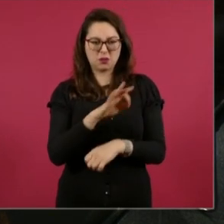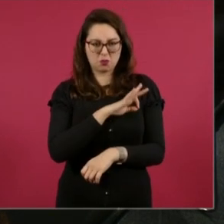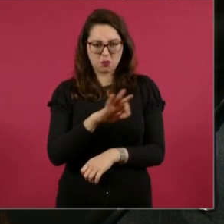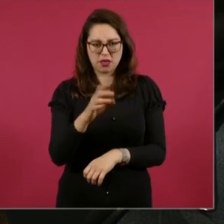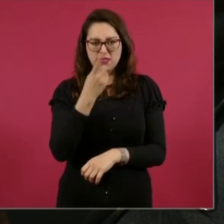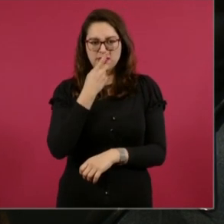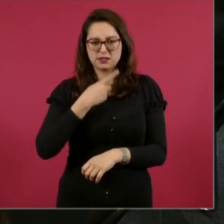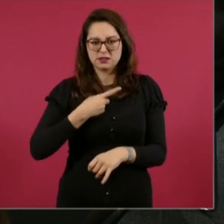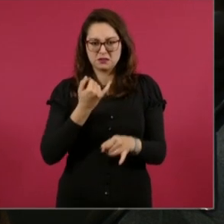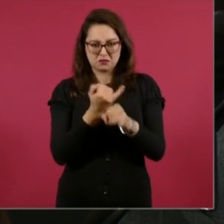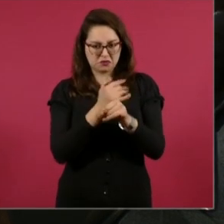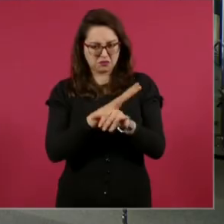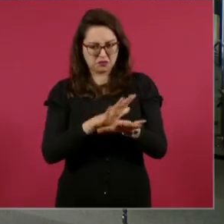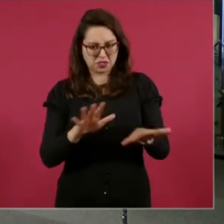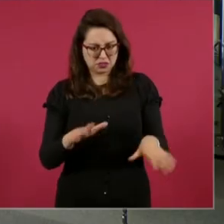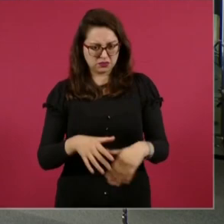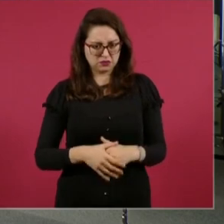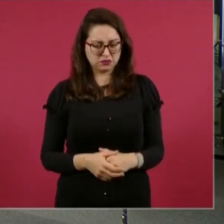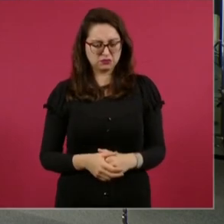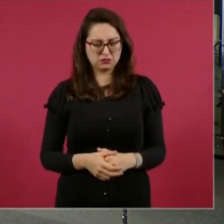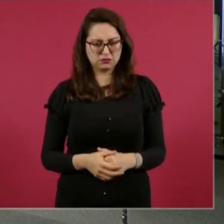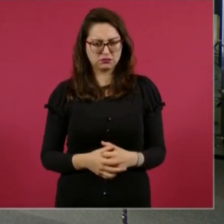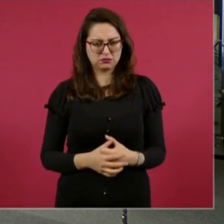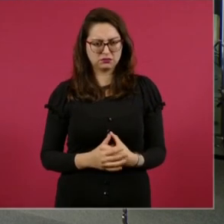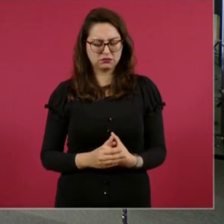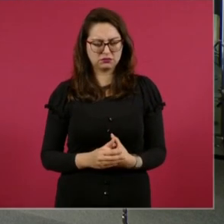dar información. Pues